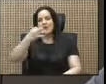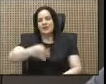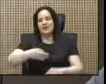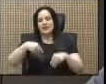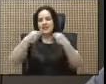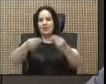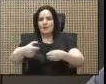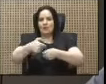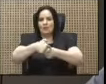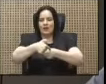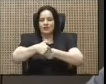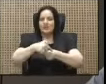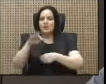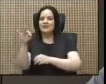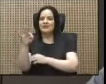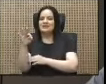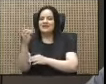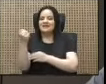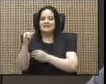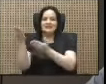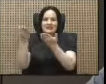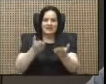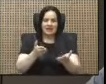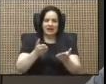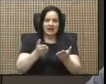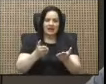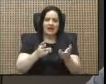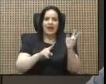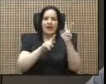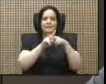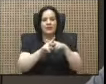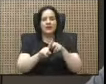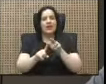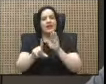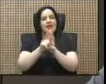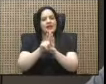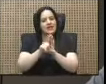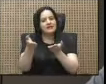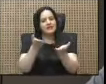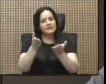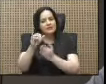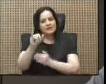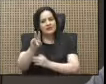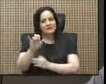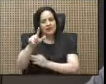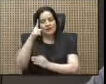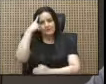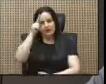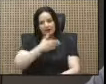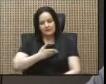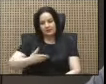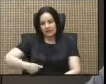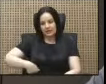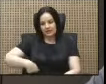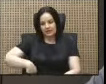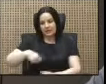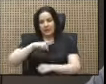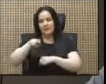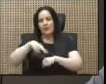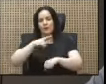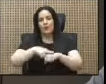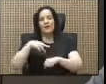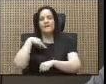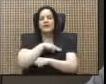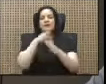transitorio mientras entraba en vigencia la ley del servicio civil, para que el presidente de la República y sus ministros nombraran a los